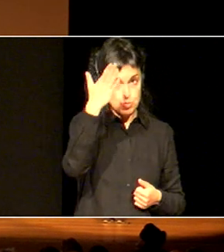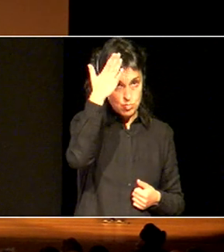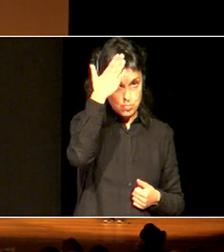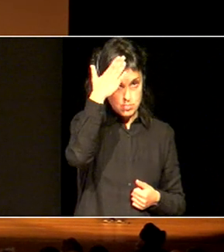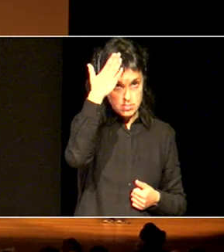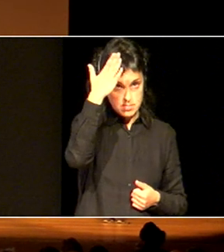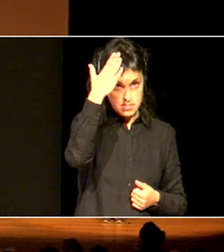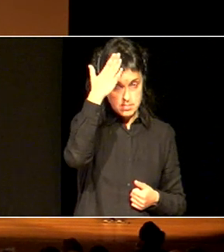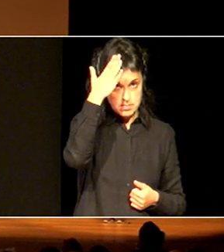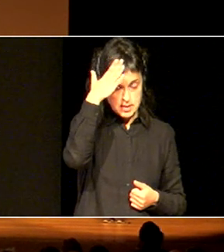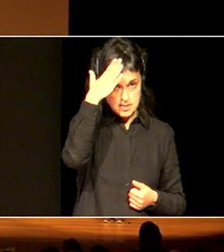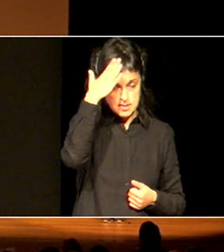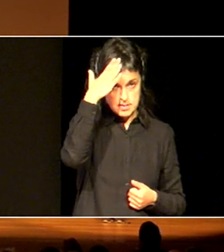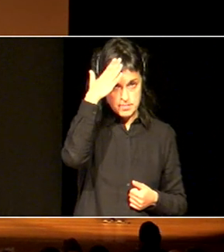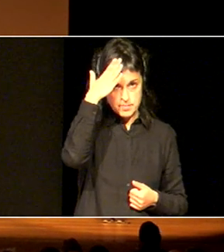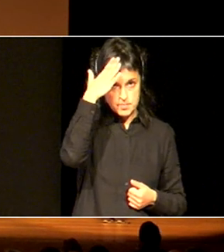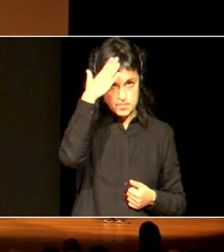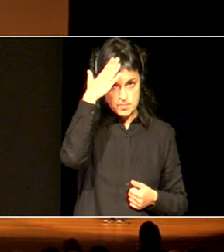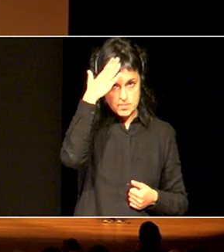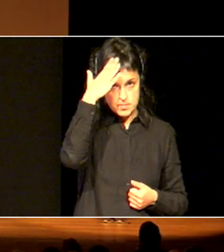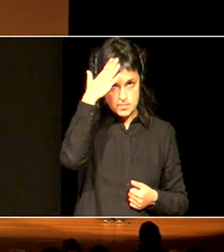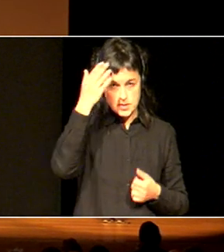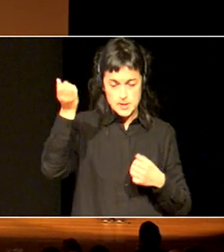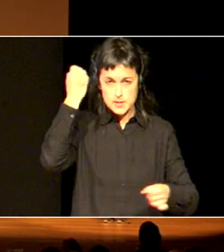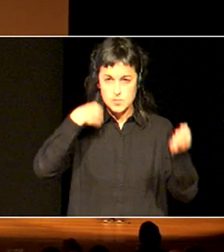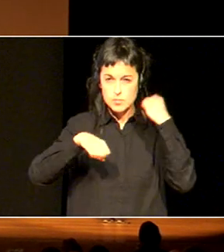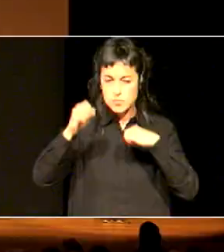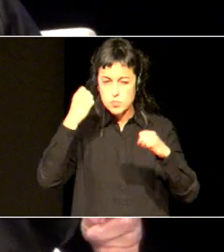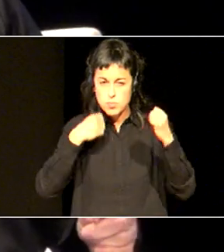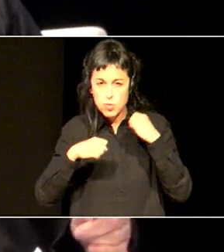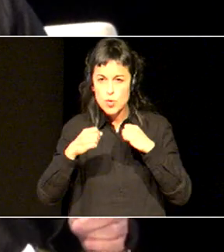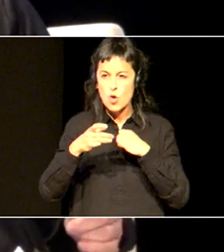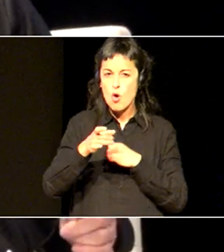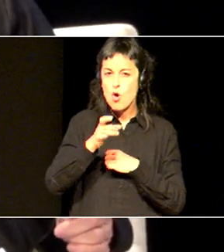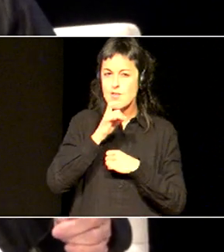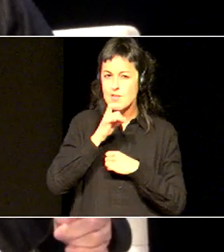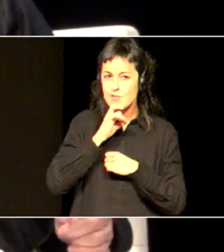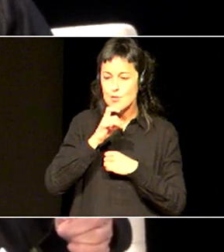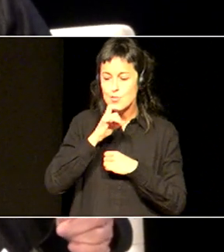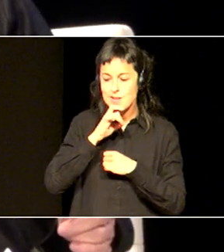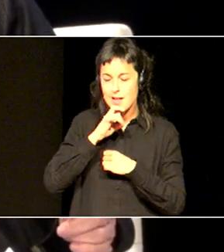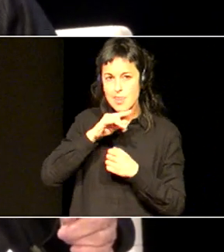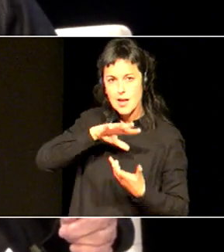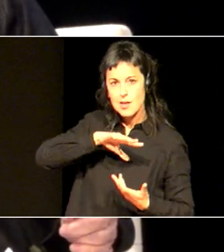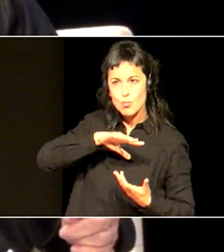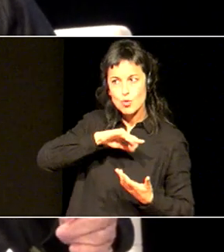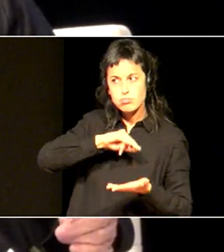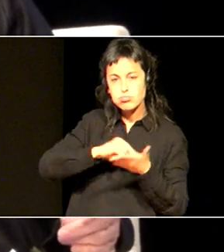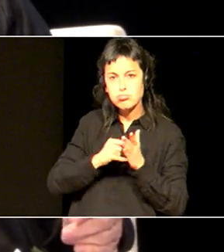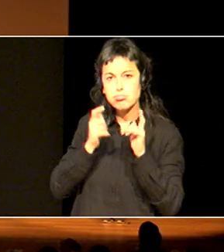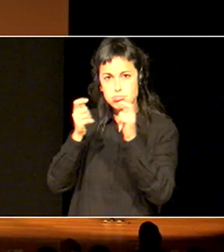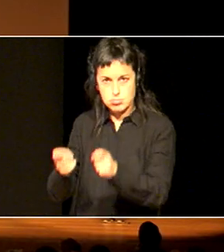zerikusia lotura dituzten, lotutako portaera regulazio zaitasunen ikaslei erantzuna emateko.